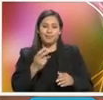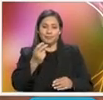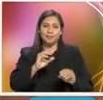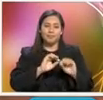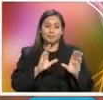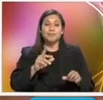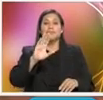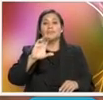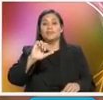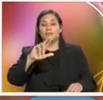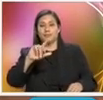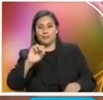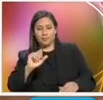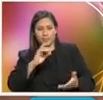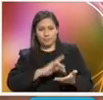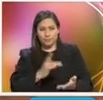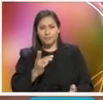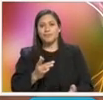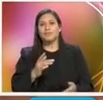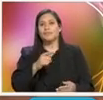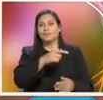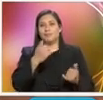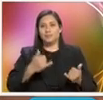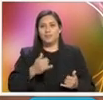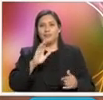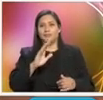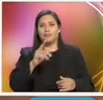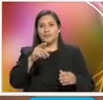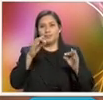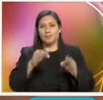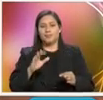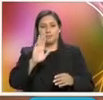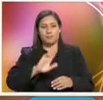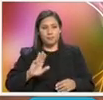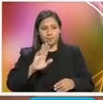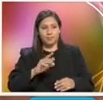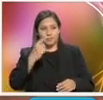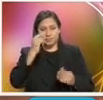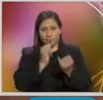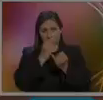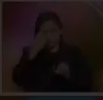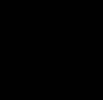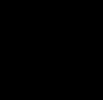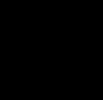está. Carlos, Muchas gracias, gracias, Quique. nuestro renegado. Que tengas excelente miércoles. Igualmente para todos ustedes. Nos vemos muy pronto.